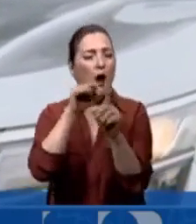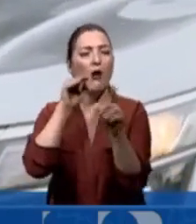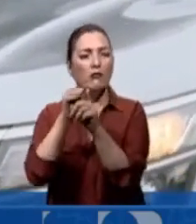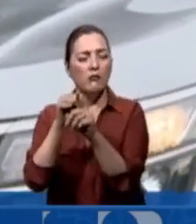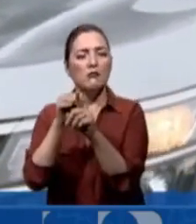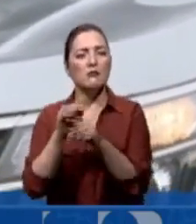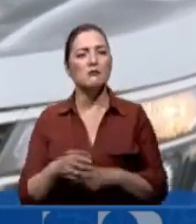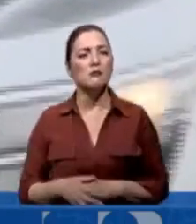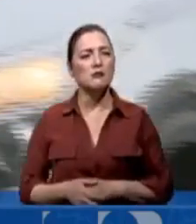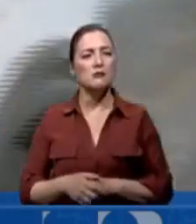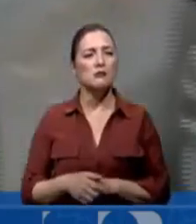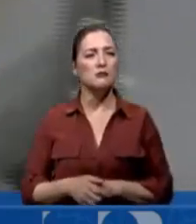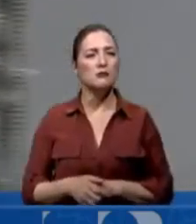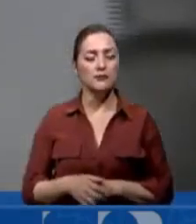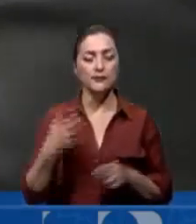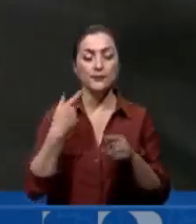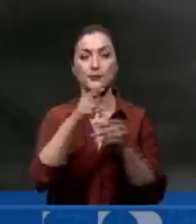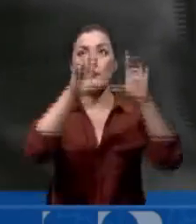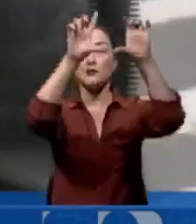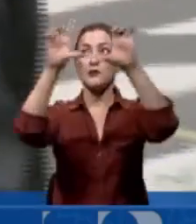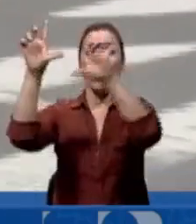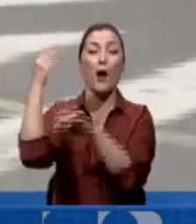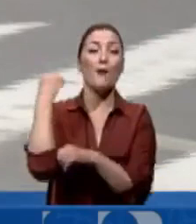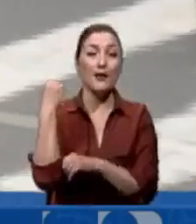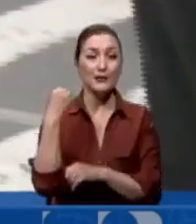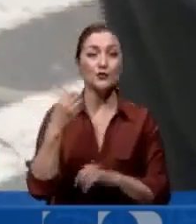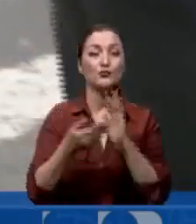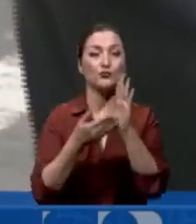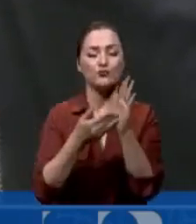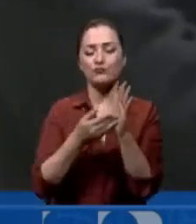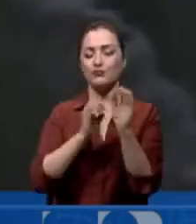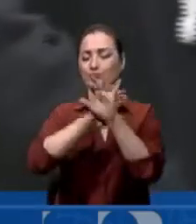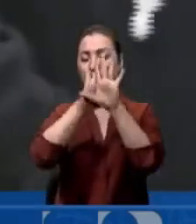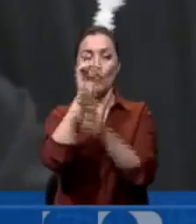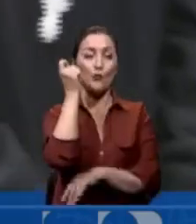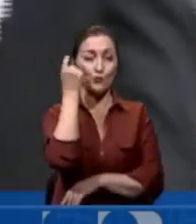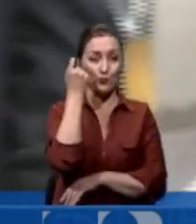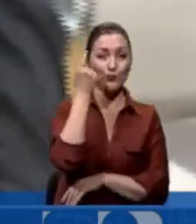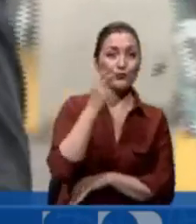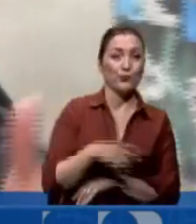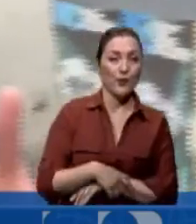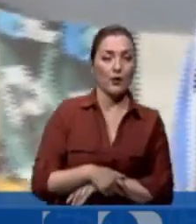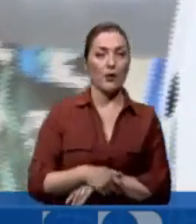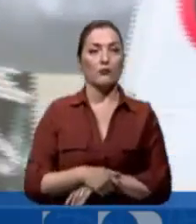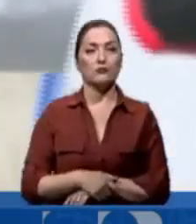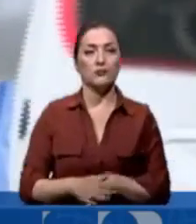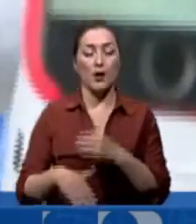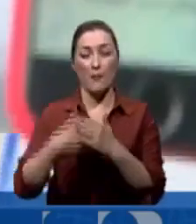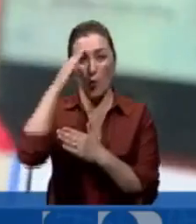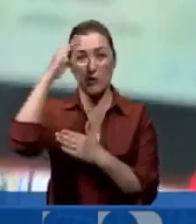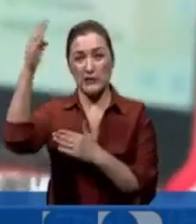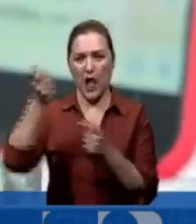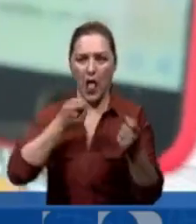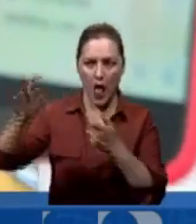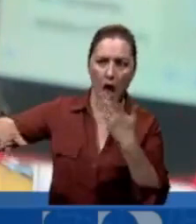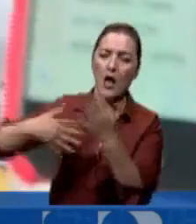comerciales en donde hacen las señales de aviso. Obviamente entendemos que no se puede abastecer todo, pero más o menos